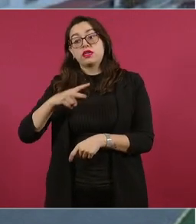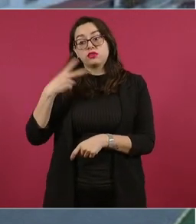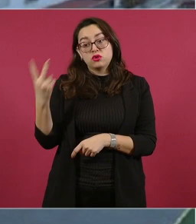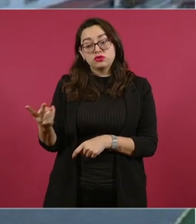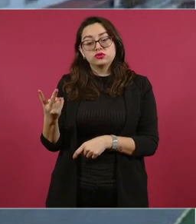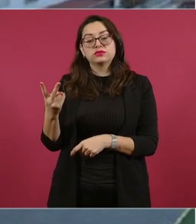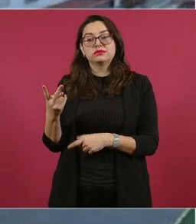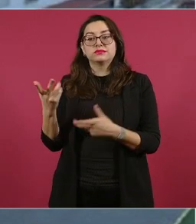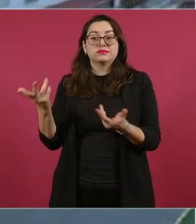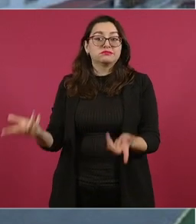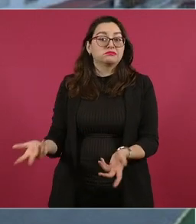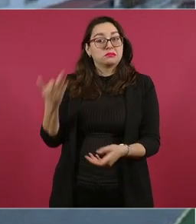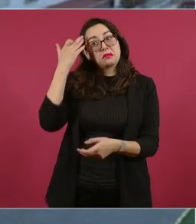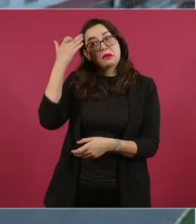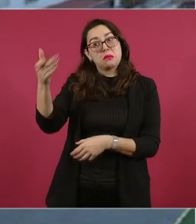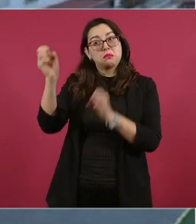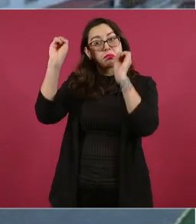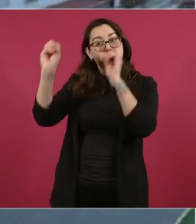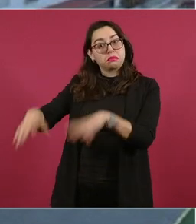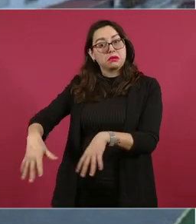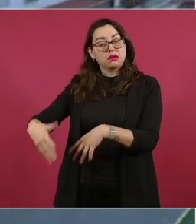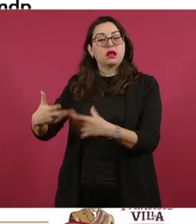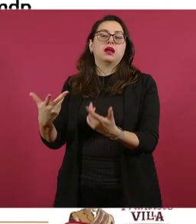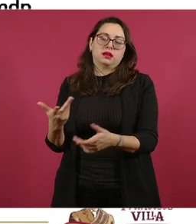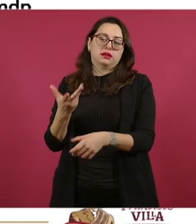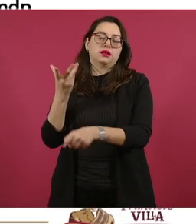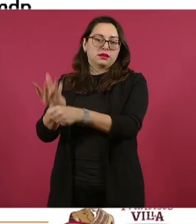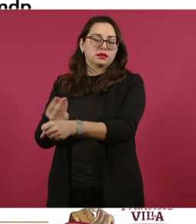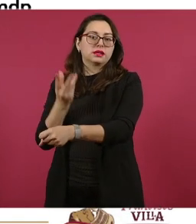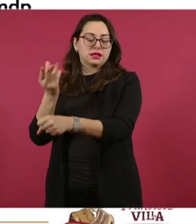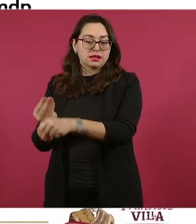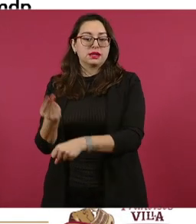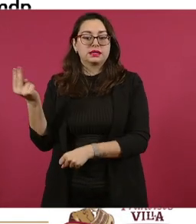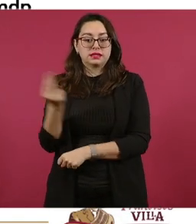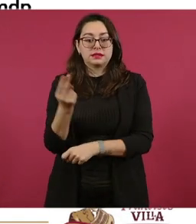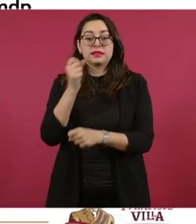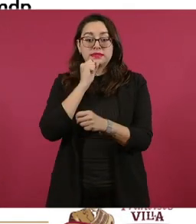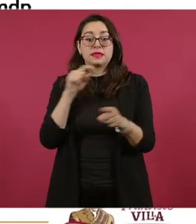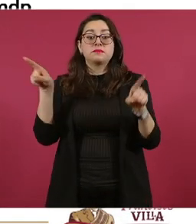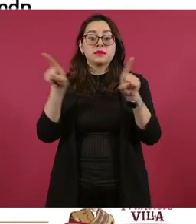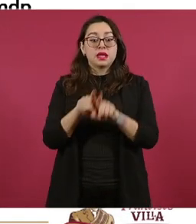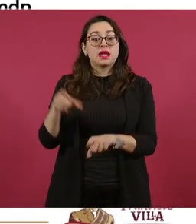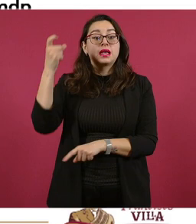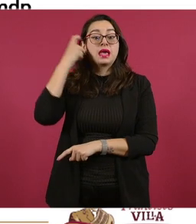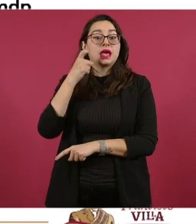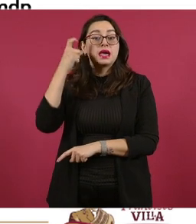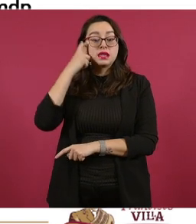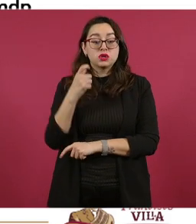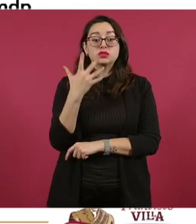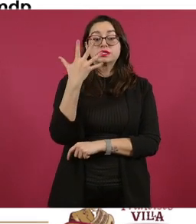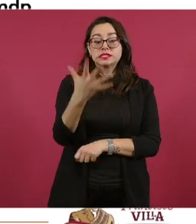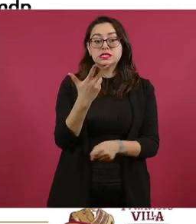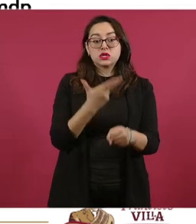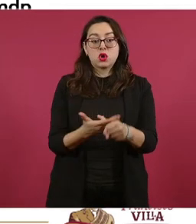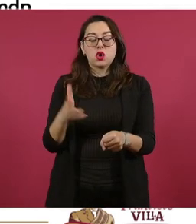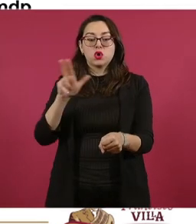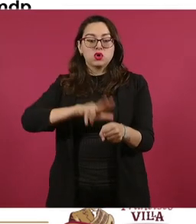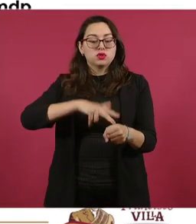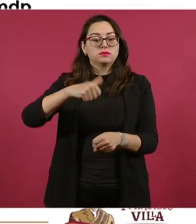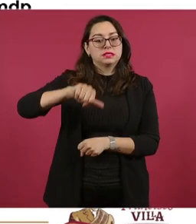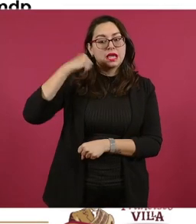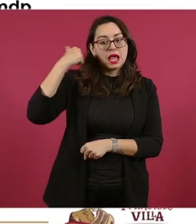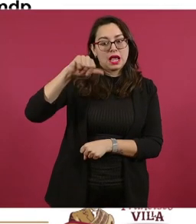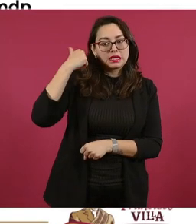han permanecido abandonadas. En el caso de Guerrero, en la siguiente, además de todo el trabajo que se está haciendo en los 5 hospitales de Acapulco